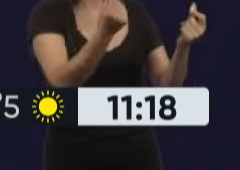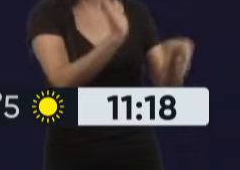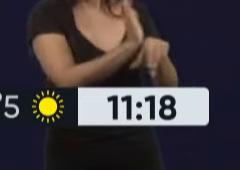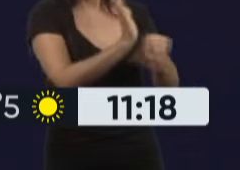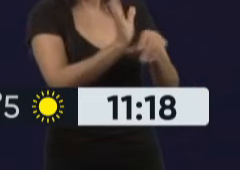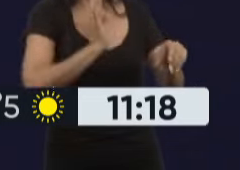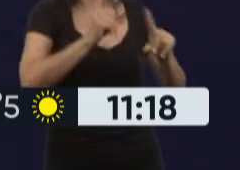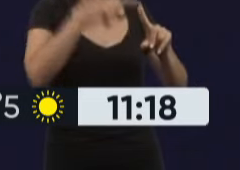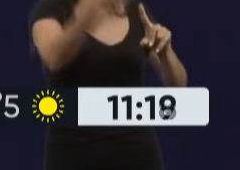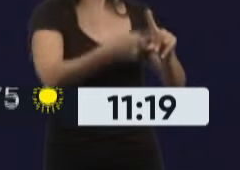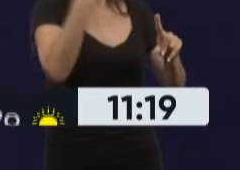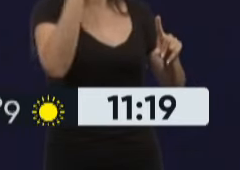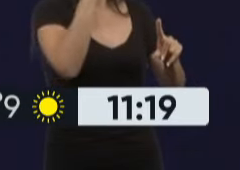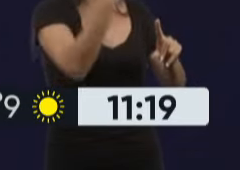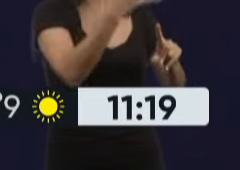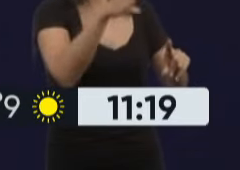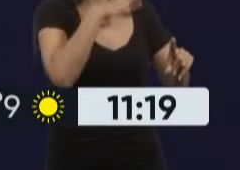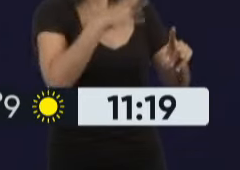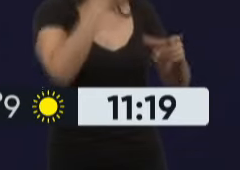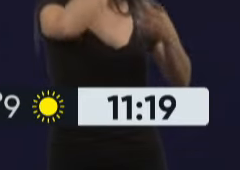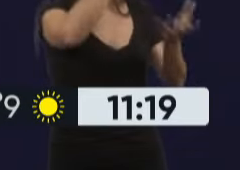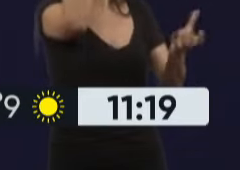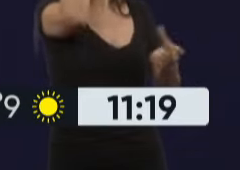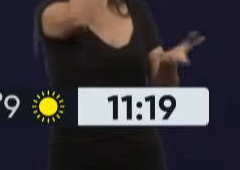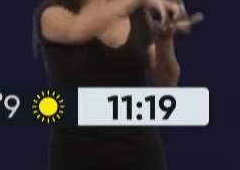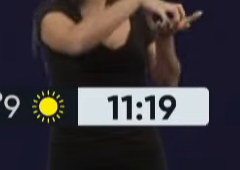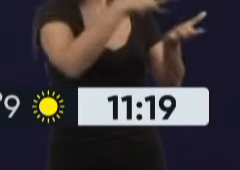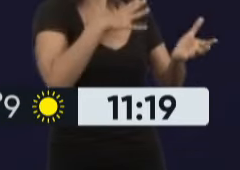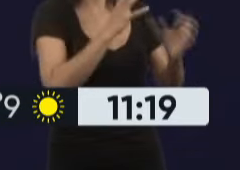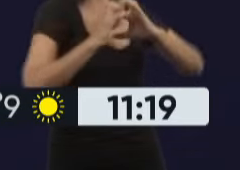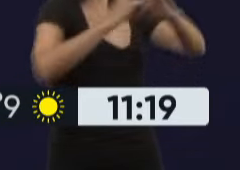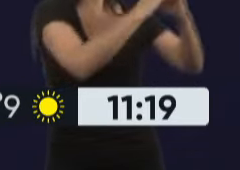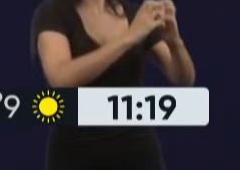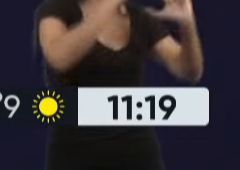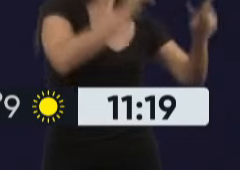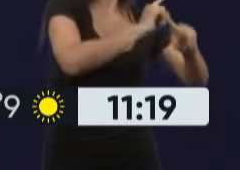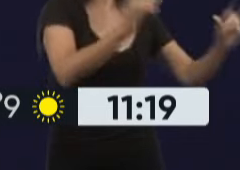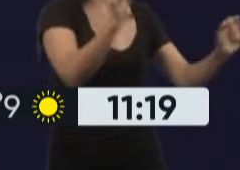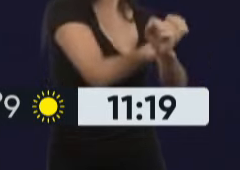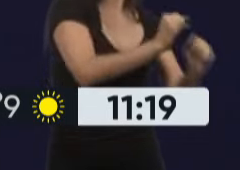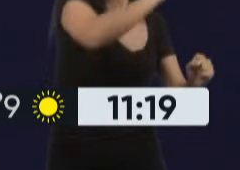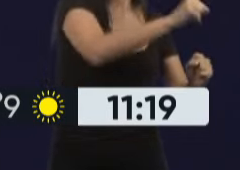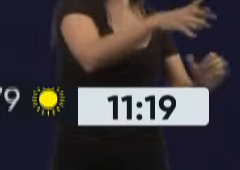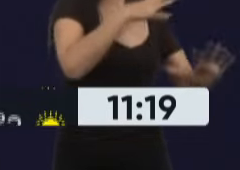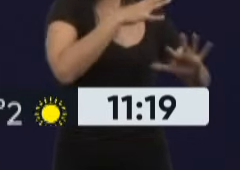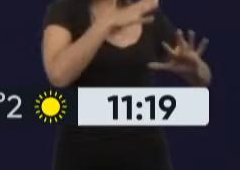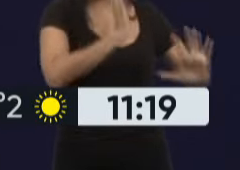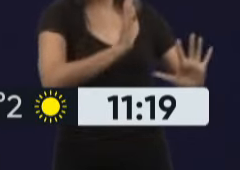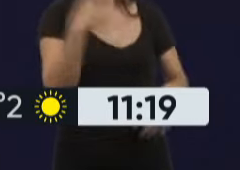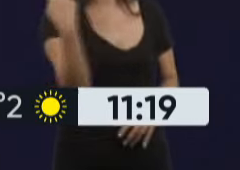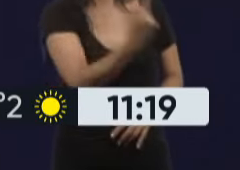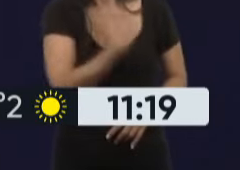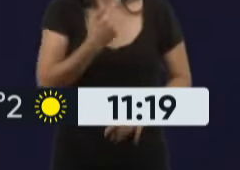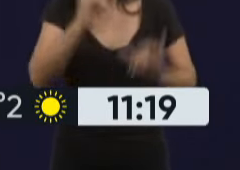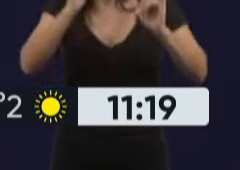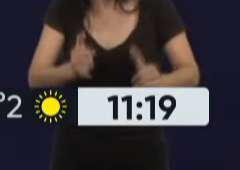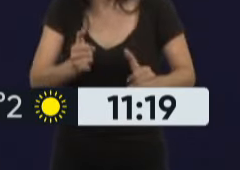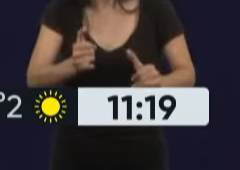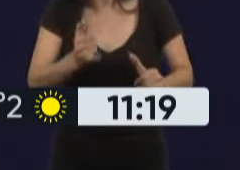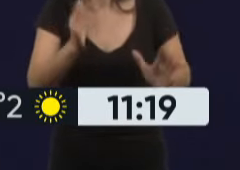entra debate no es un presupuesto que debe debatirse para nosotros lo que es absolutamente